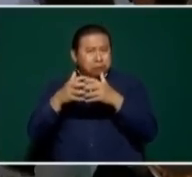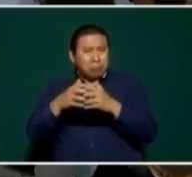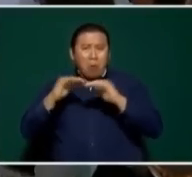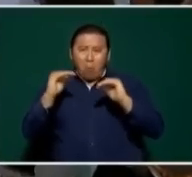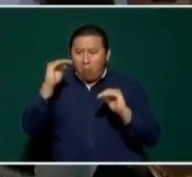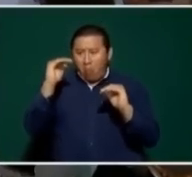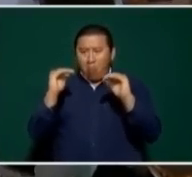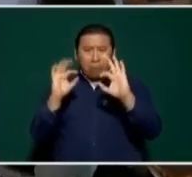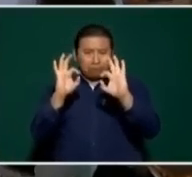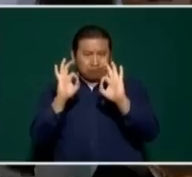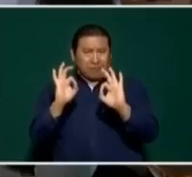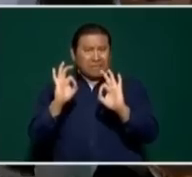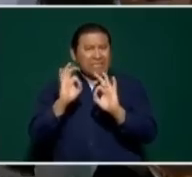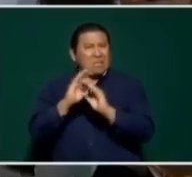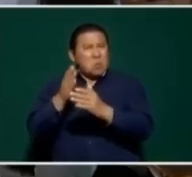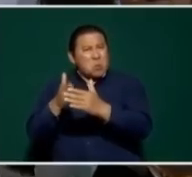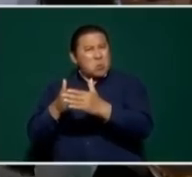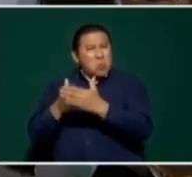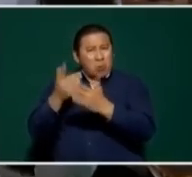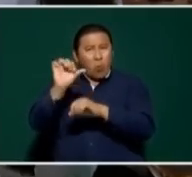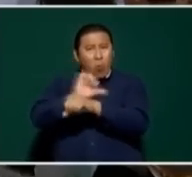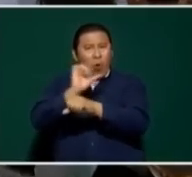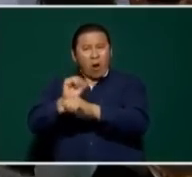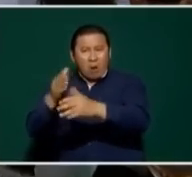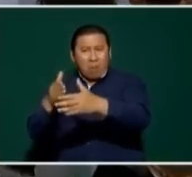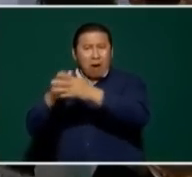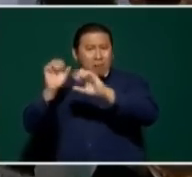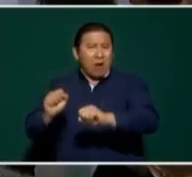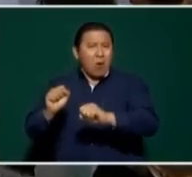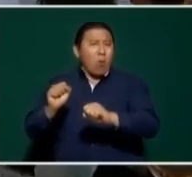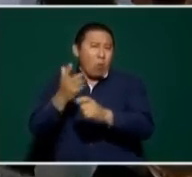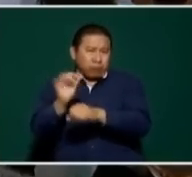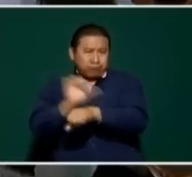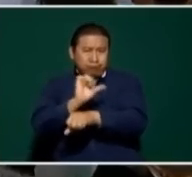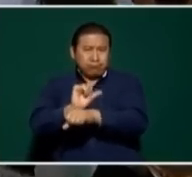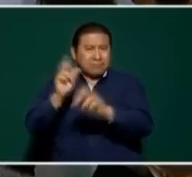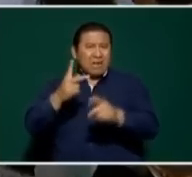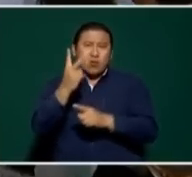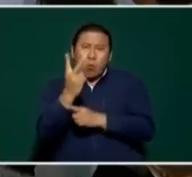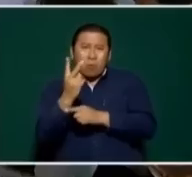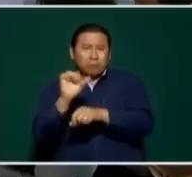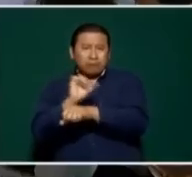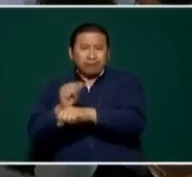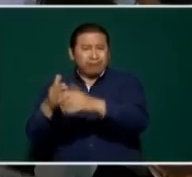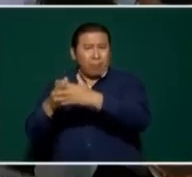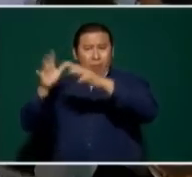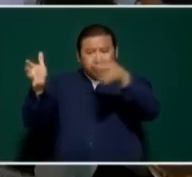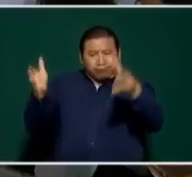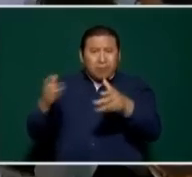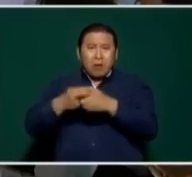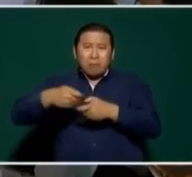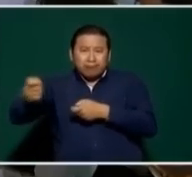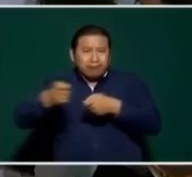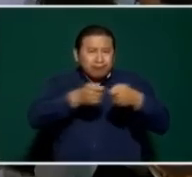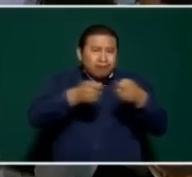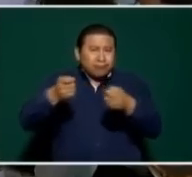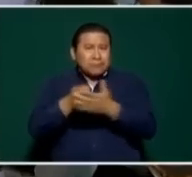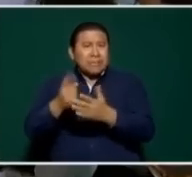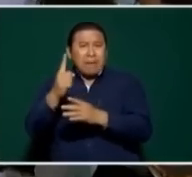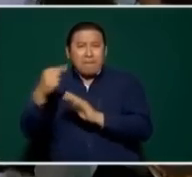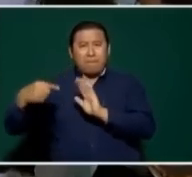calibradas, se detuvo un vehículo de distribución, un autotanque, dos autotanques de distribución, y de